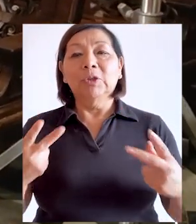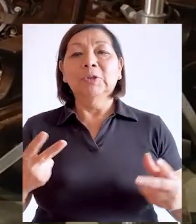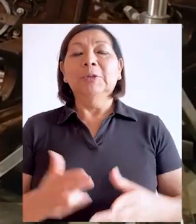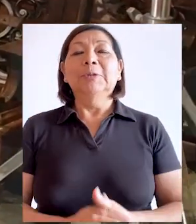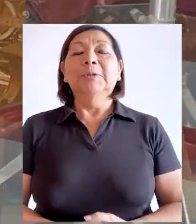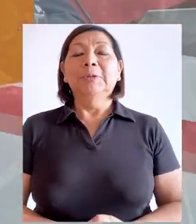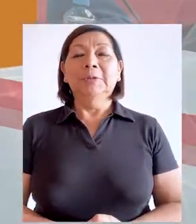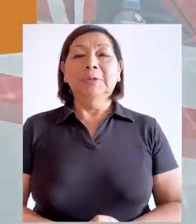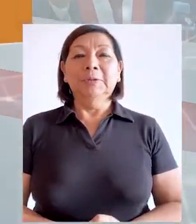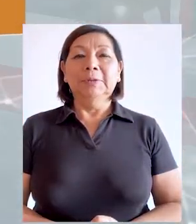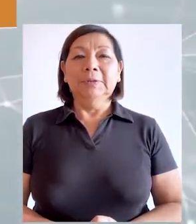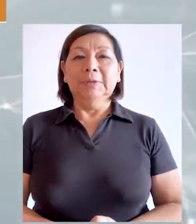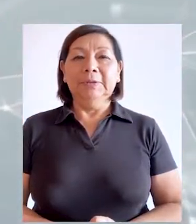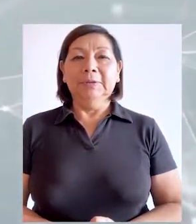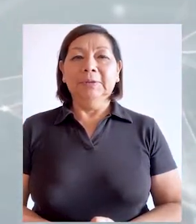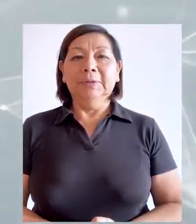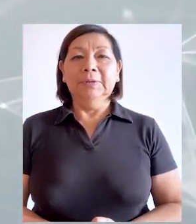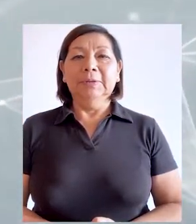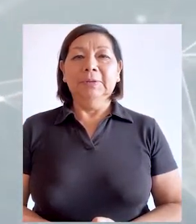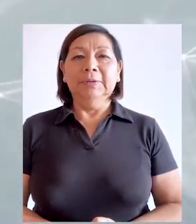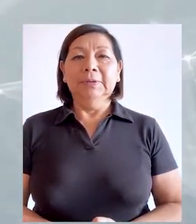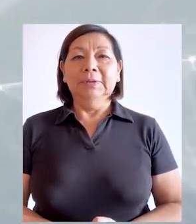fiestas patrias.